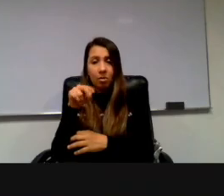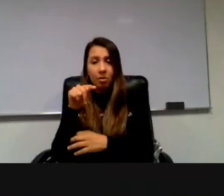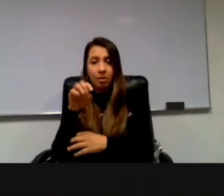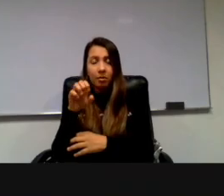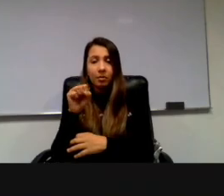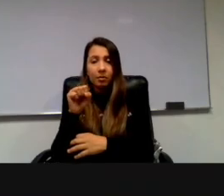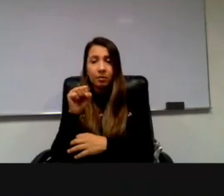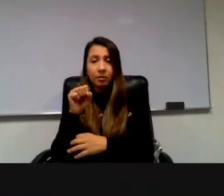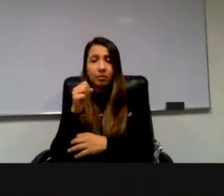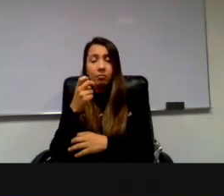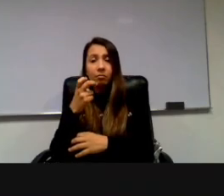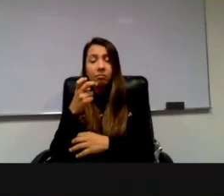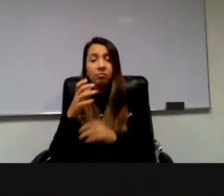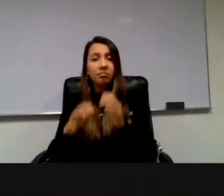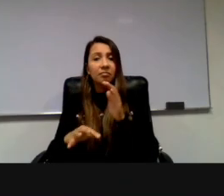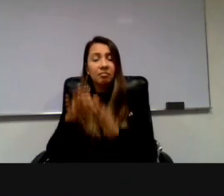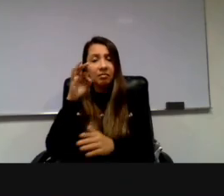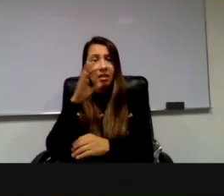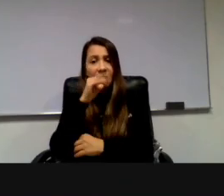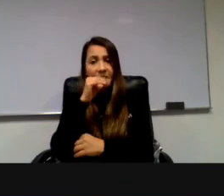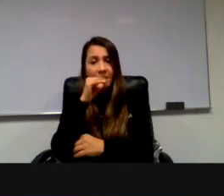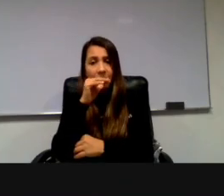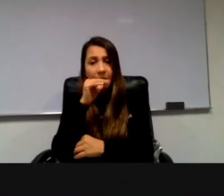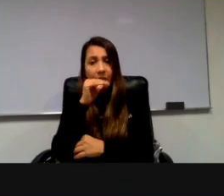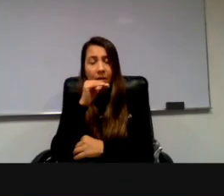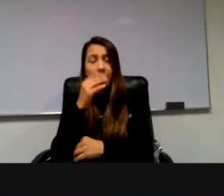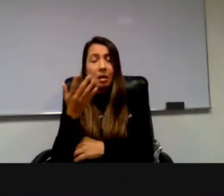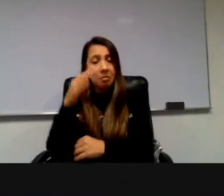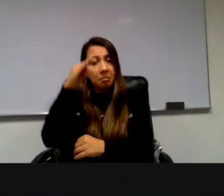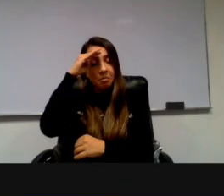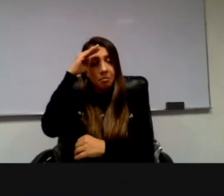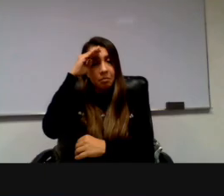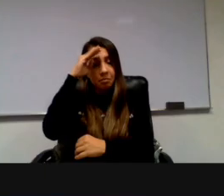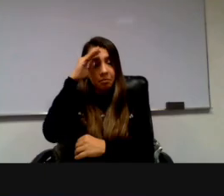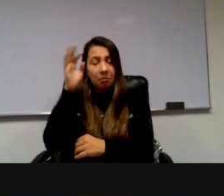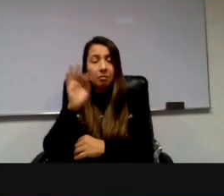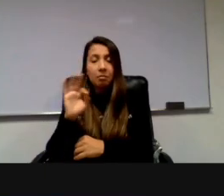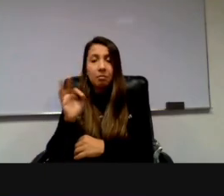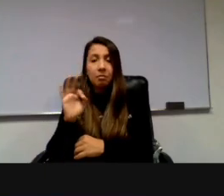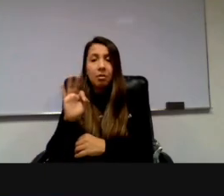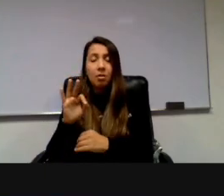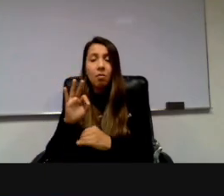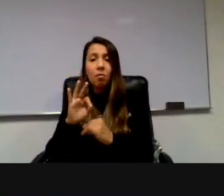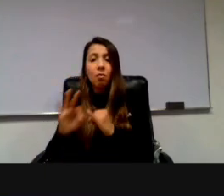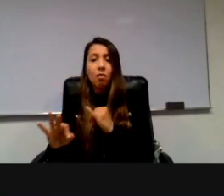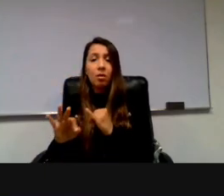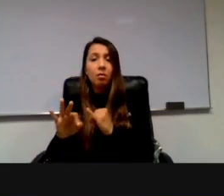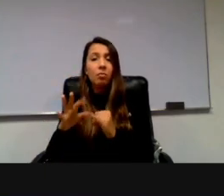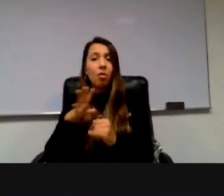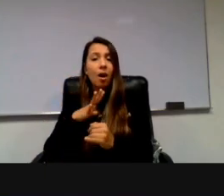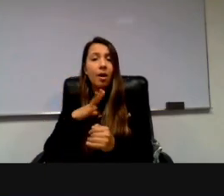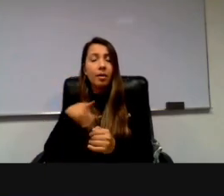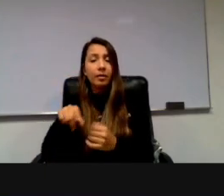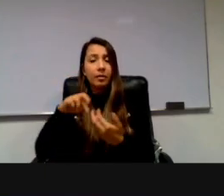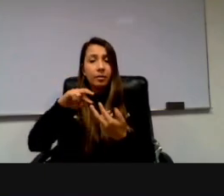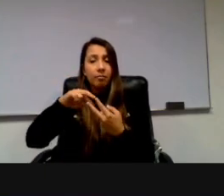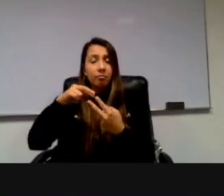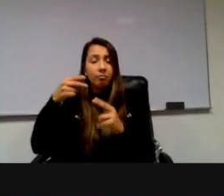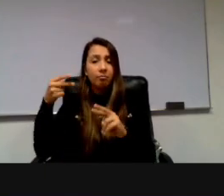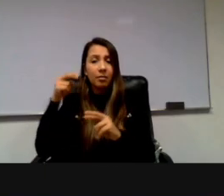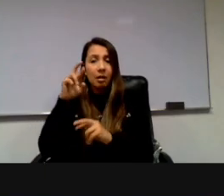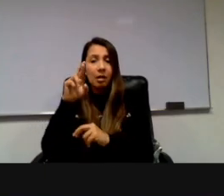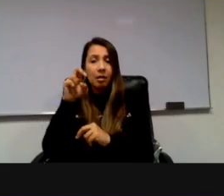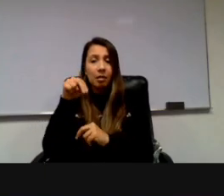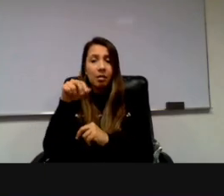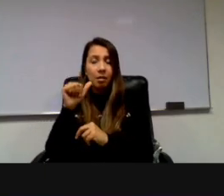no encuentran una DNA polimerasa conservada, dicen probablemente el último ancestro común tenía un genoma de RNA. Pero si tenía un